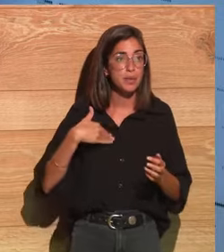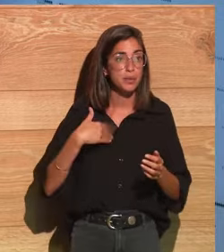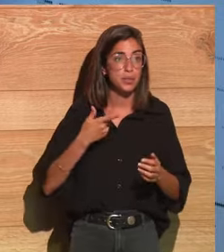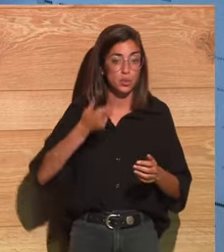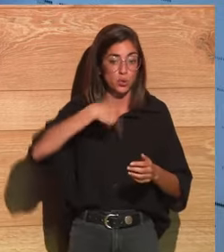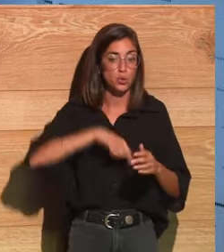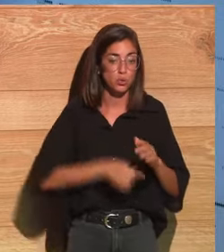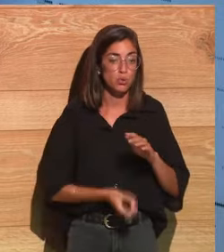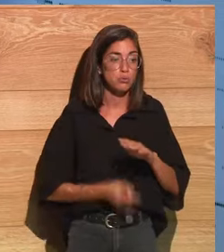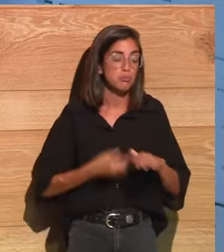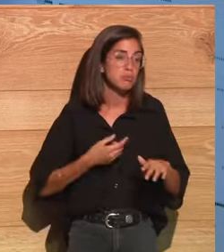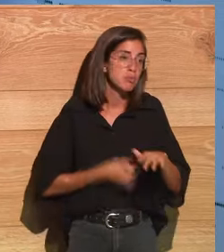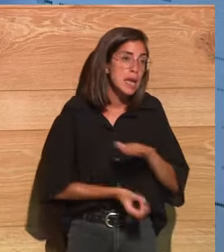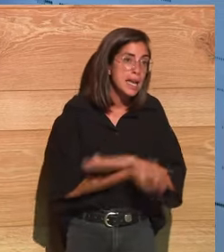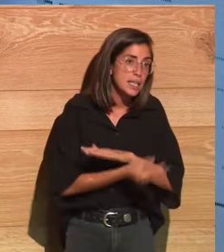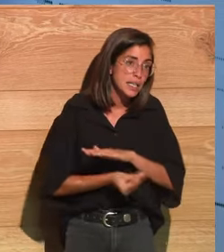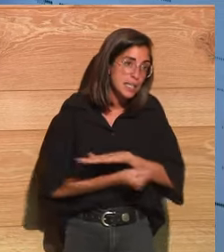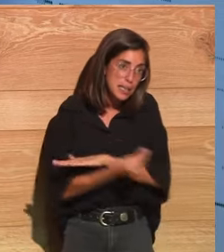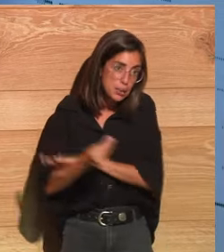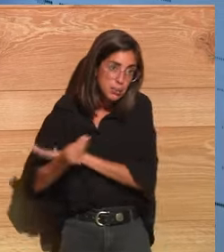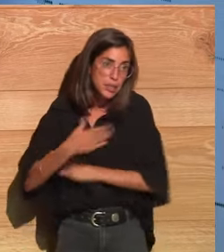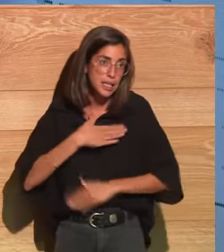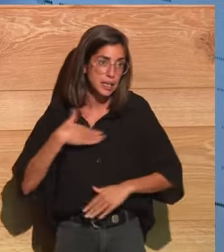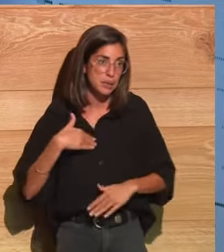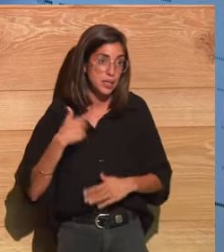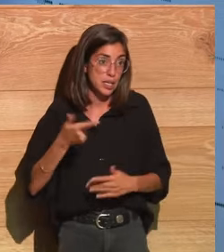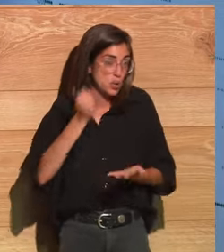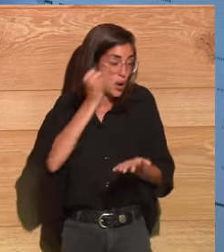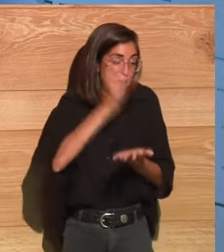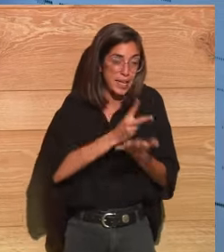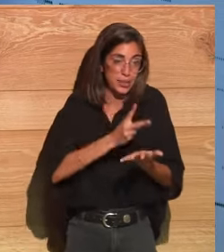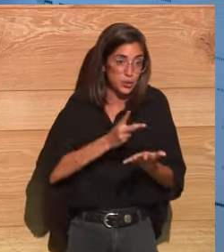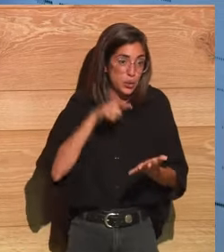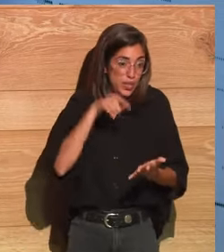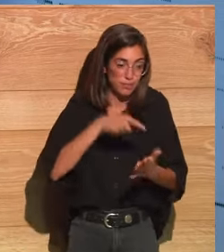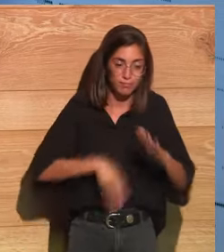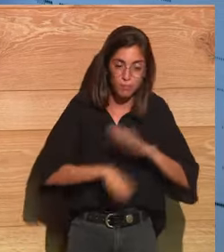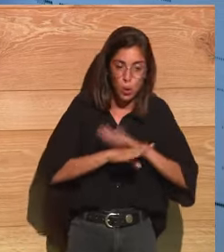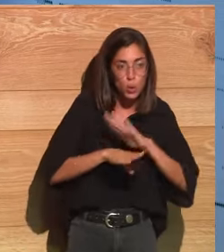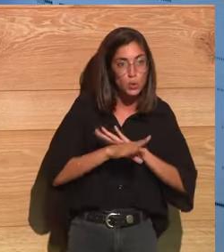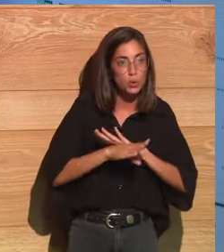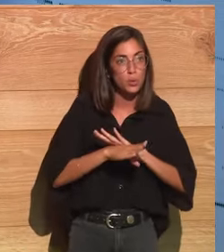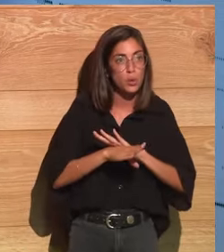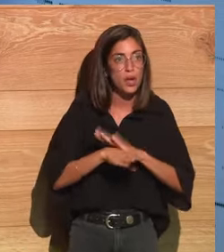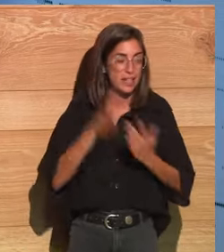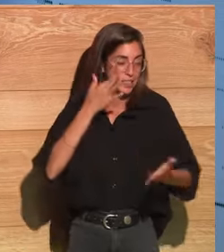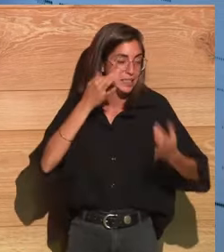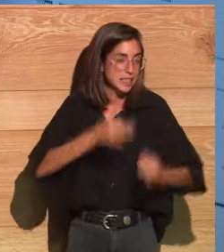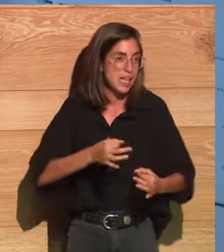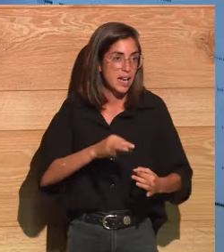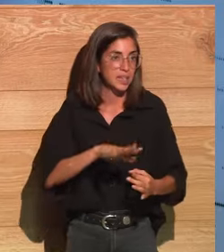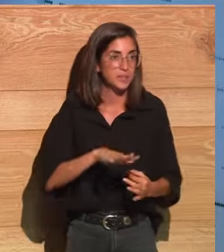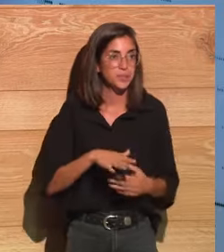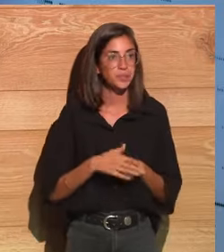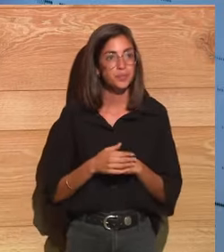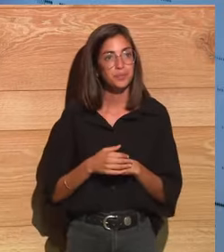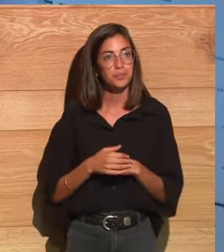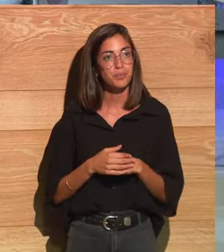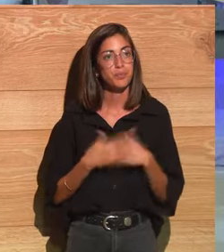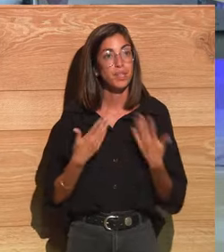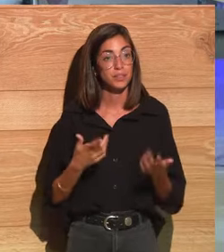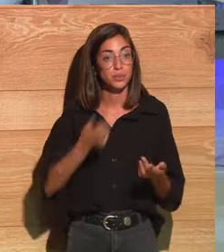un pulso que se va a mantener. O sea, esa es la realidad. O sea, viene un poco de serie con nuestro